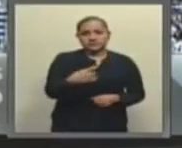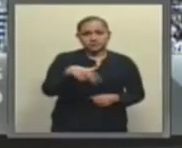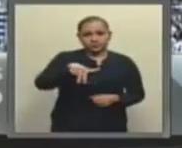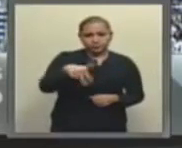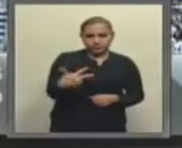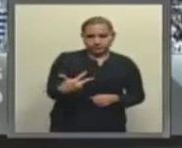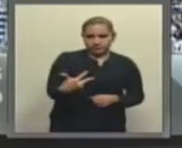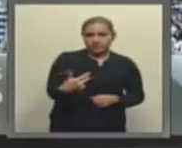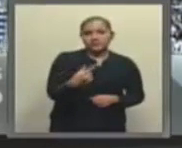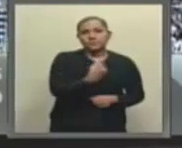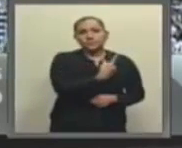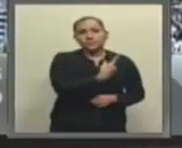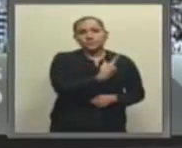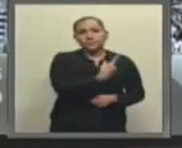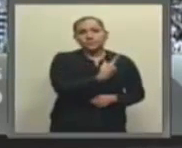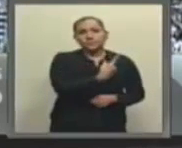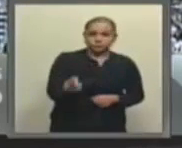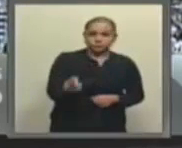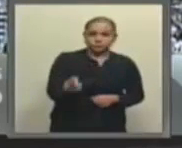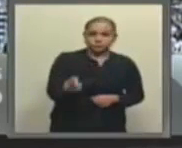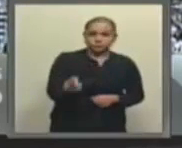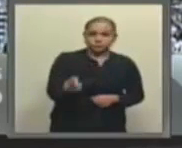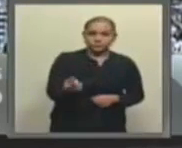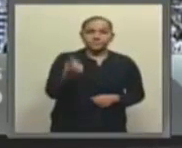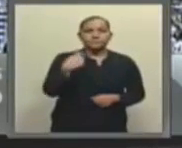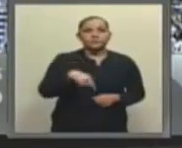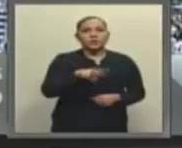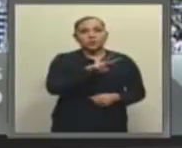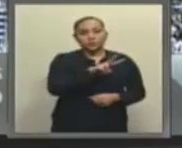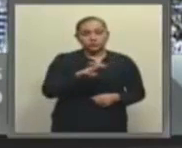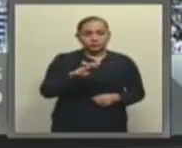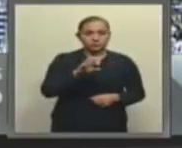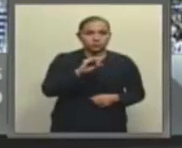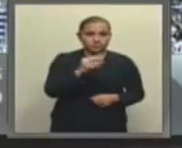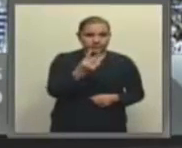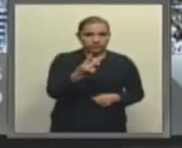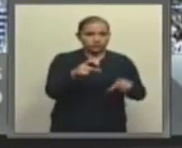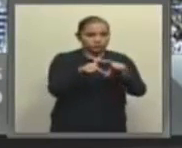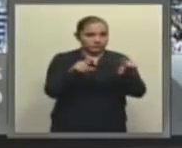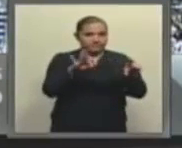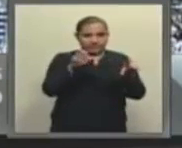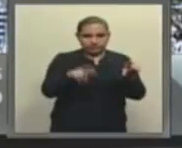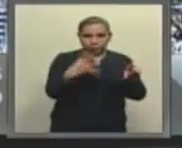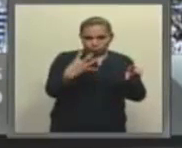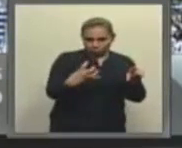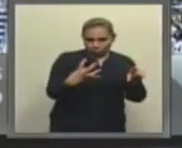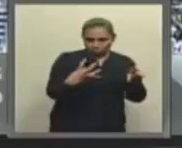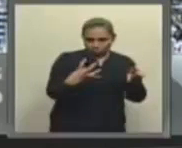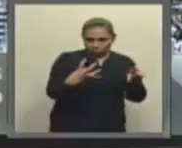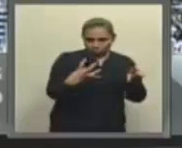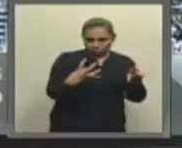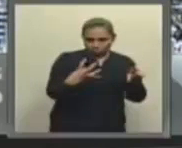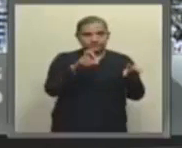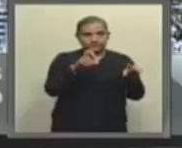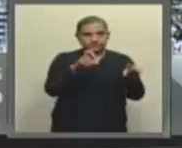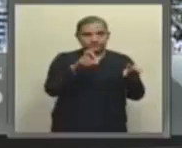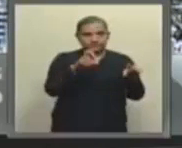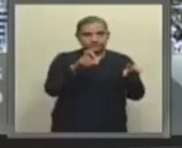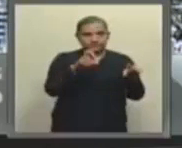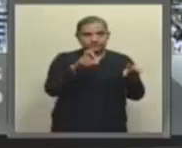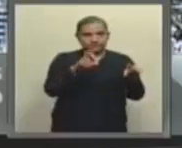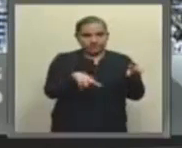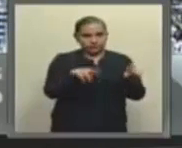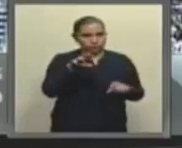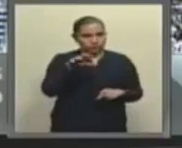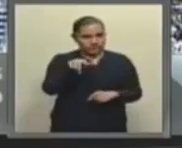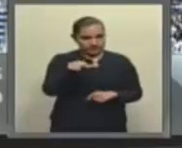113, 192, 209, fracción cuarta, 214, fracción